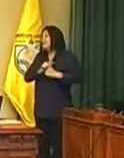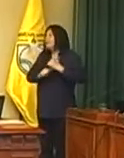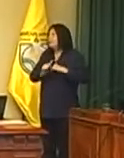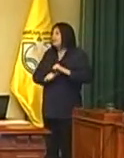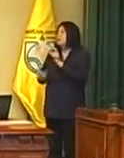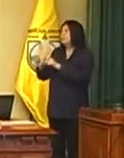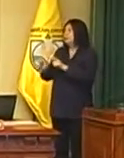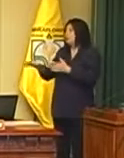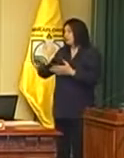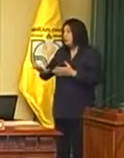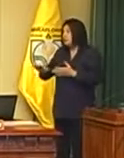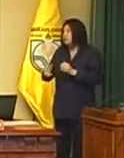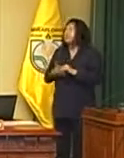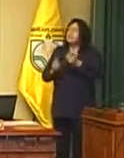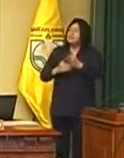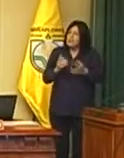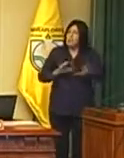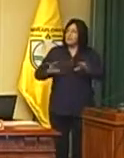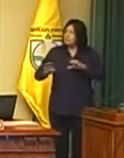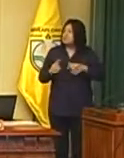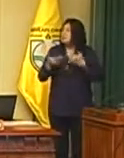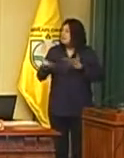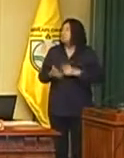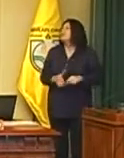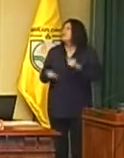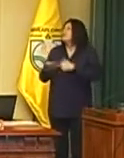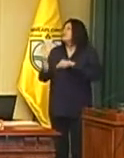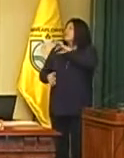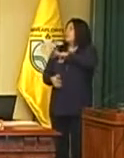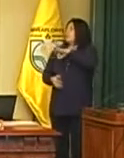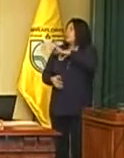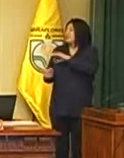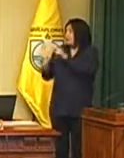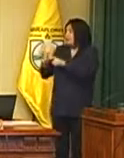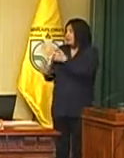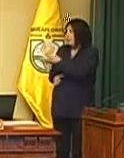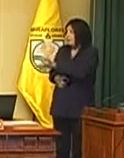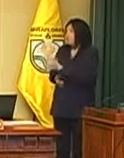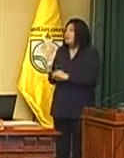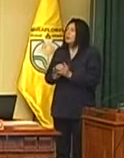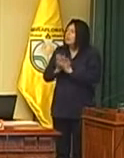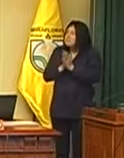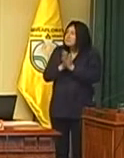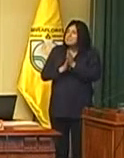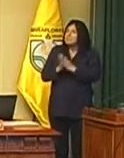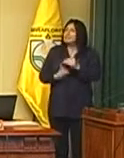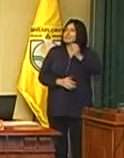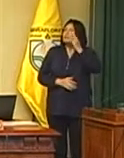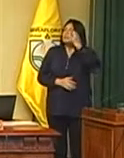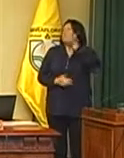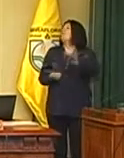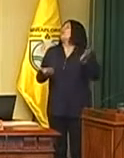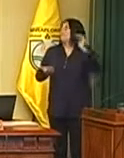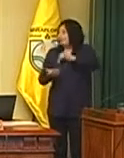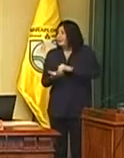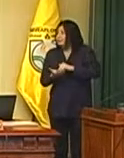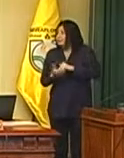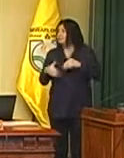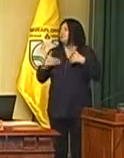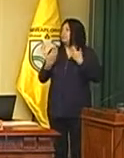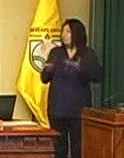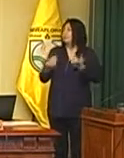humano y alzar la voz y la acción en favor de los olvidados. Anhelamos que en un futuro próximo volvamos a contar con